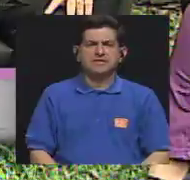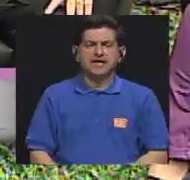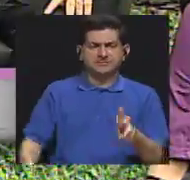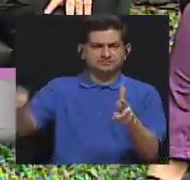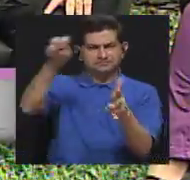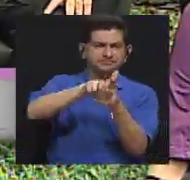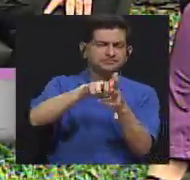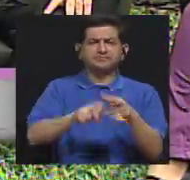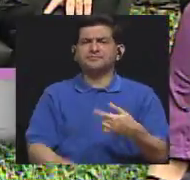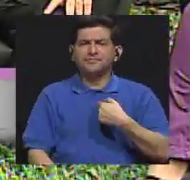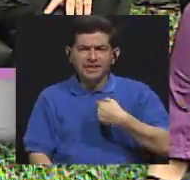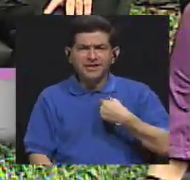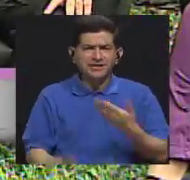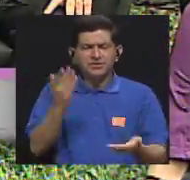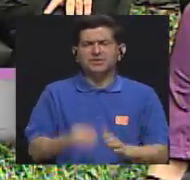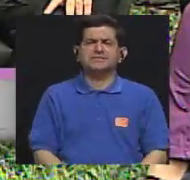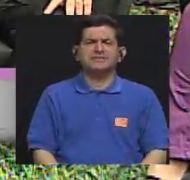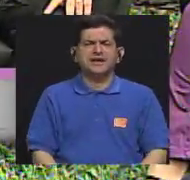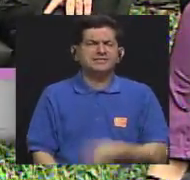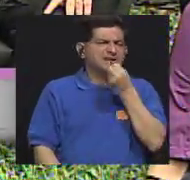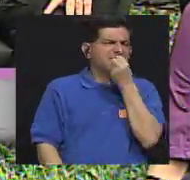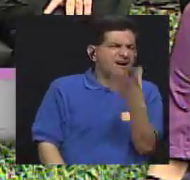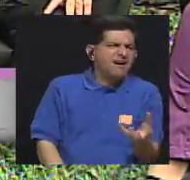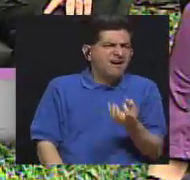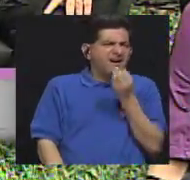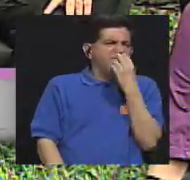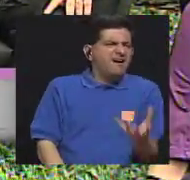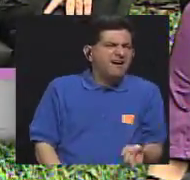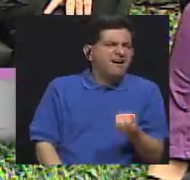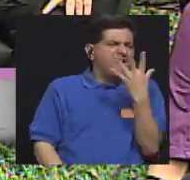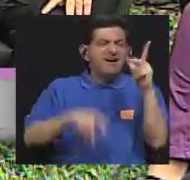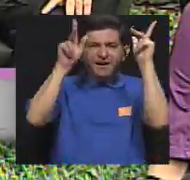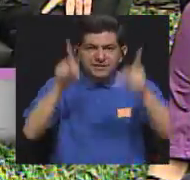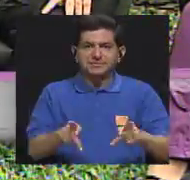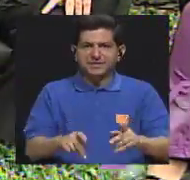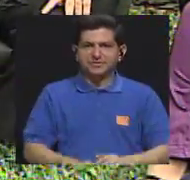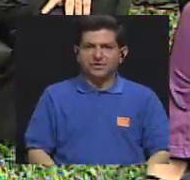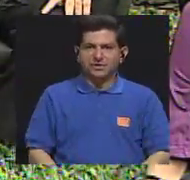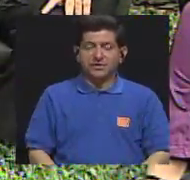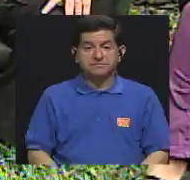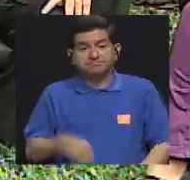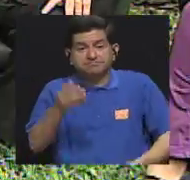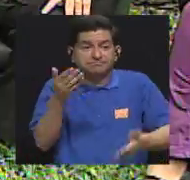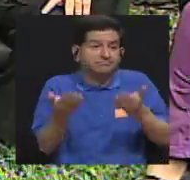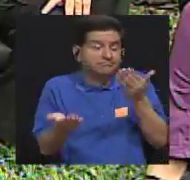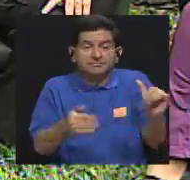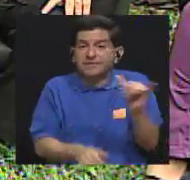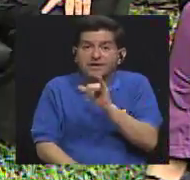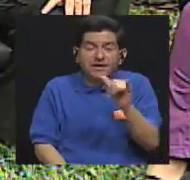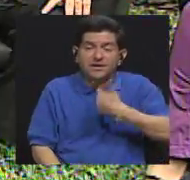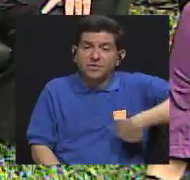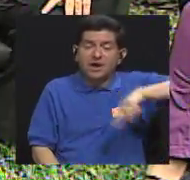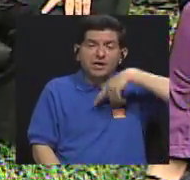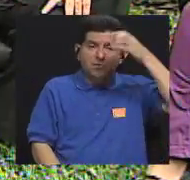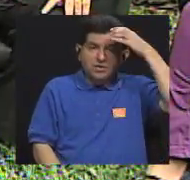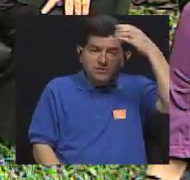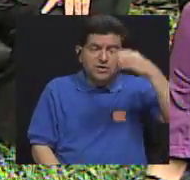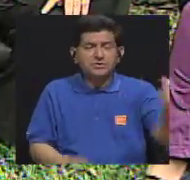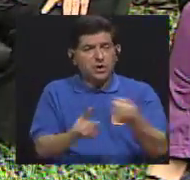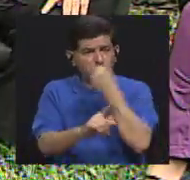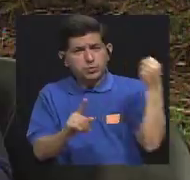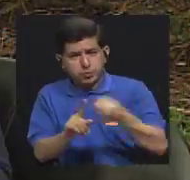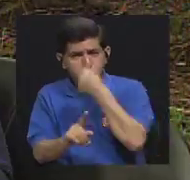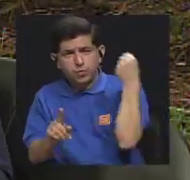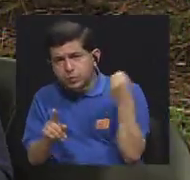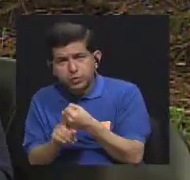monto en el carro y le voy diciendo un poco de cosas a la gente, ¿verdad? Porque también nuestra cultura es súper